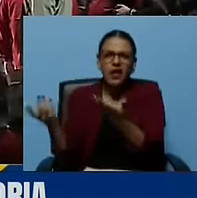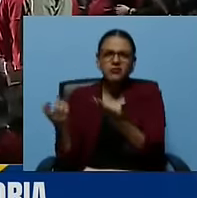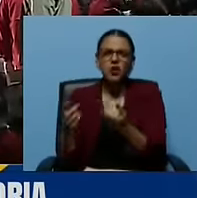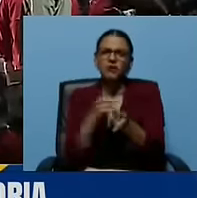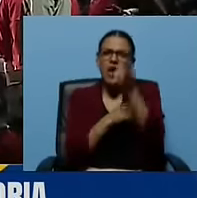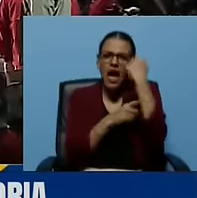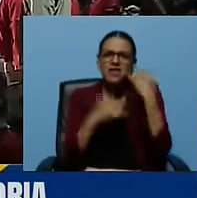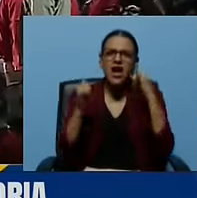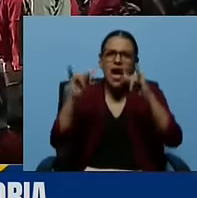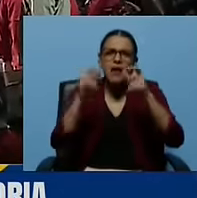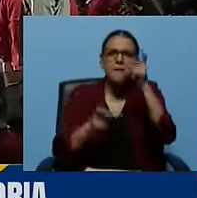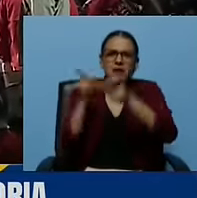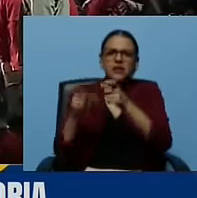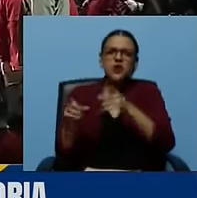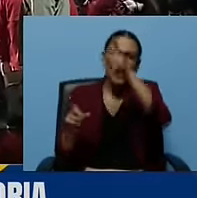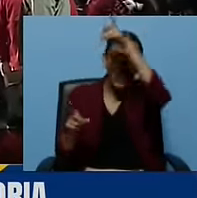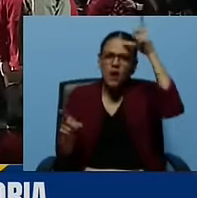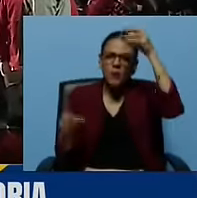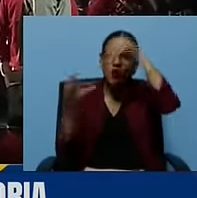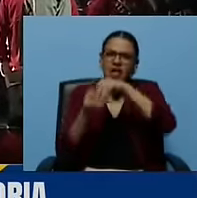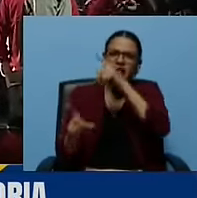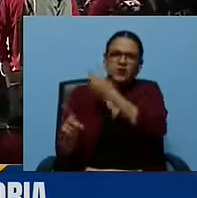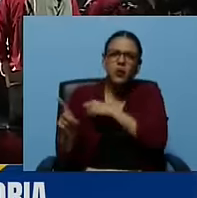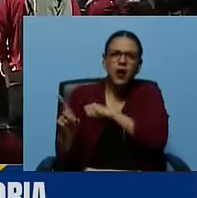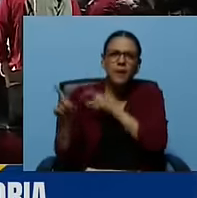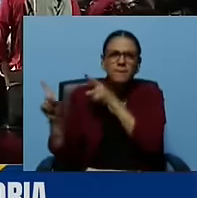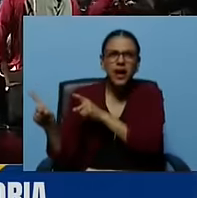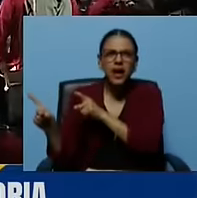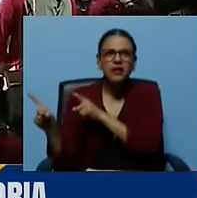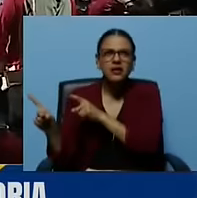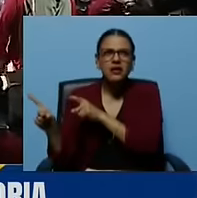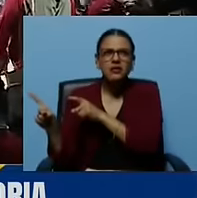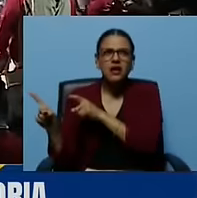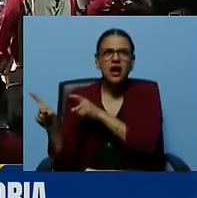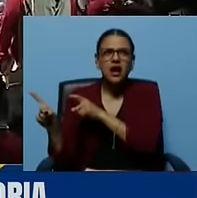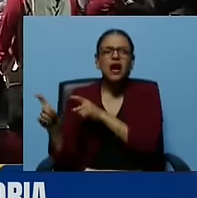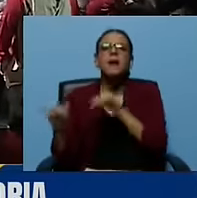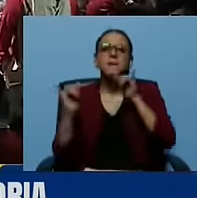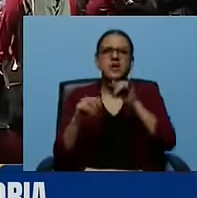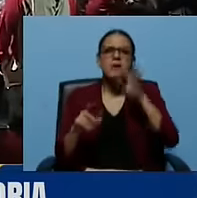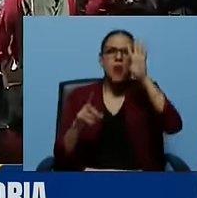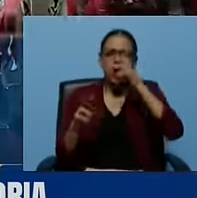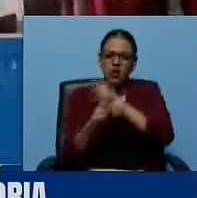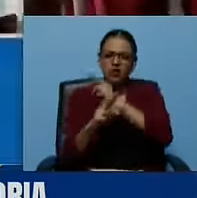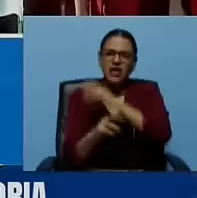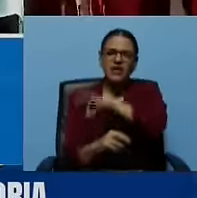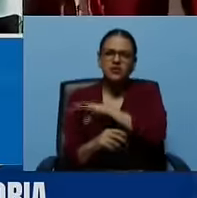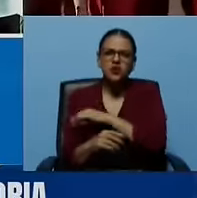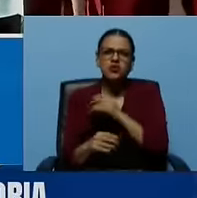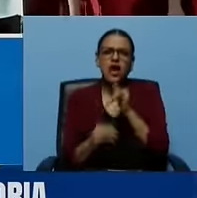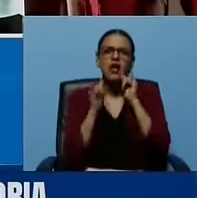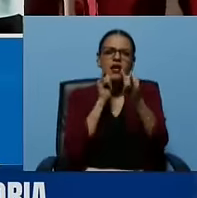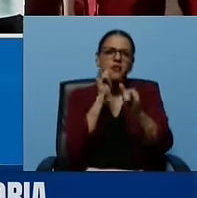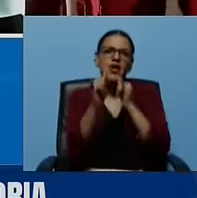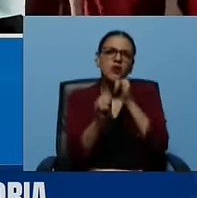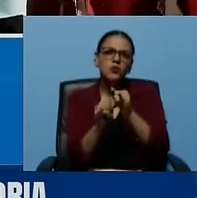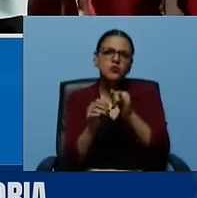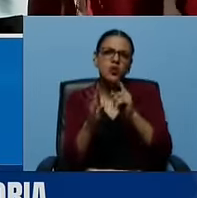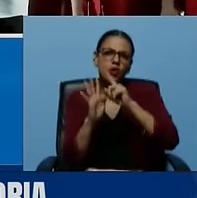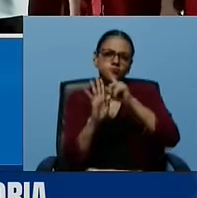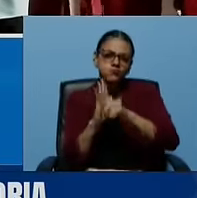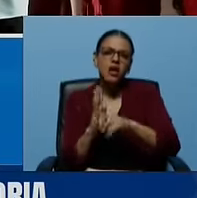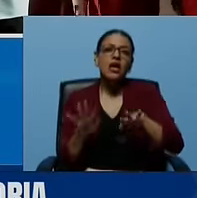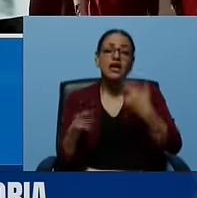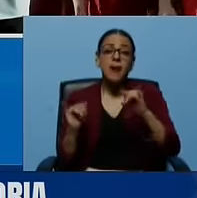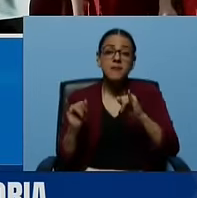Ayer un agente, Leopoldo López, en Madrid, a través de las redes sociales denunció que el